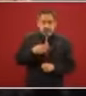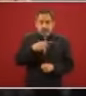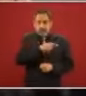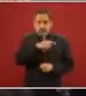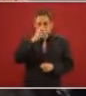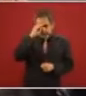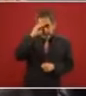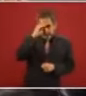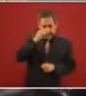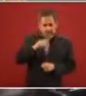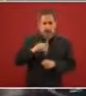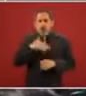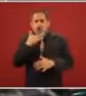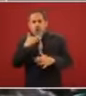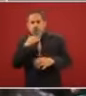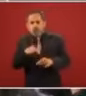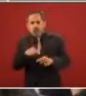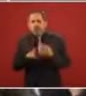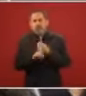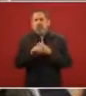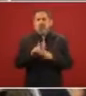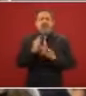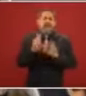problema la corrupción,